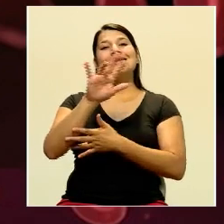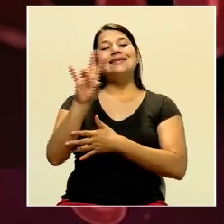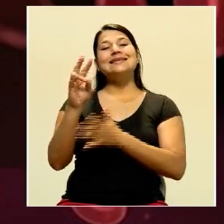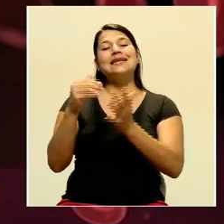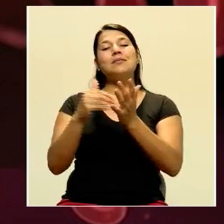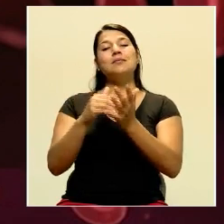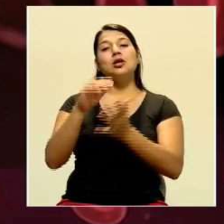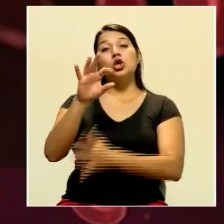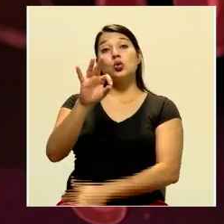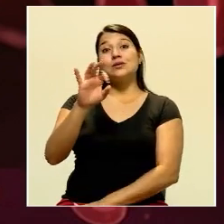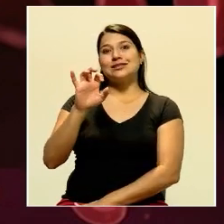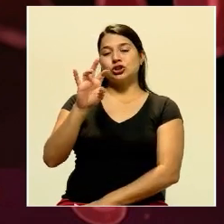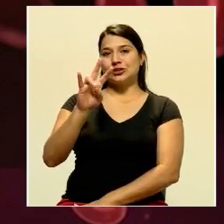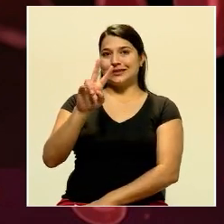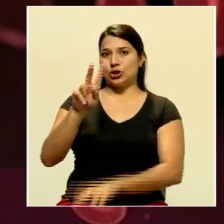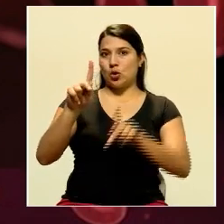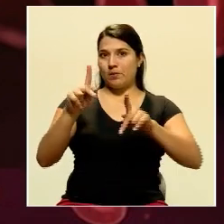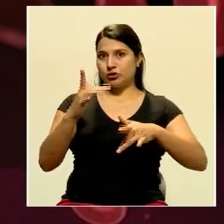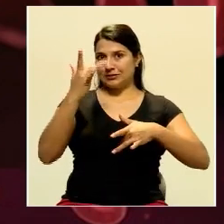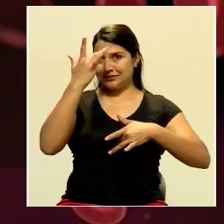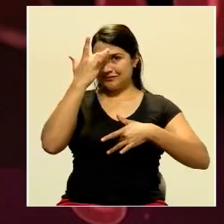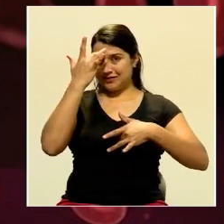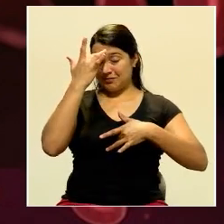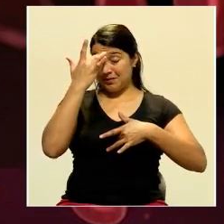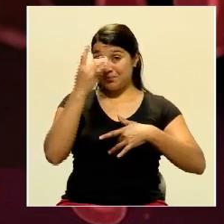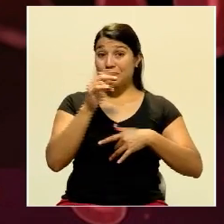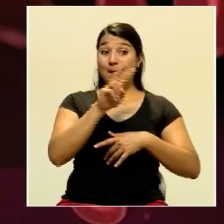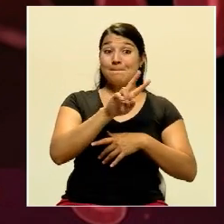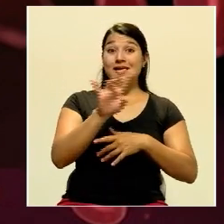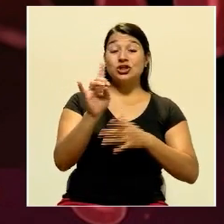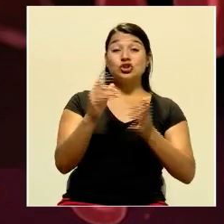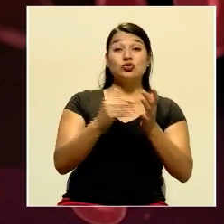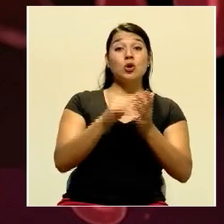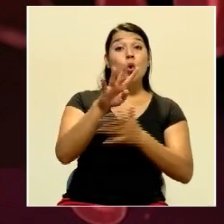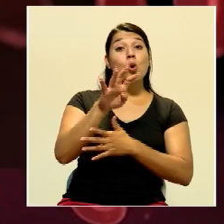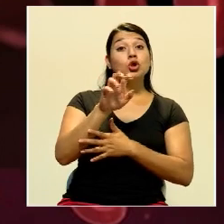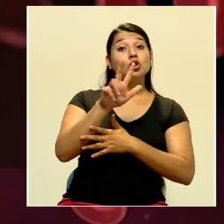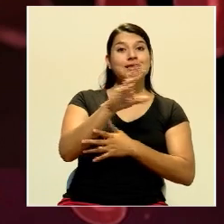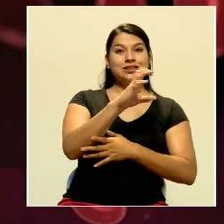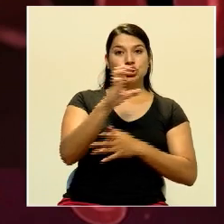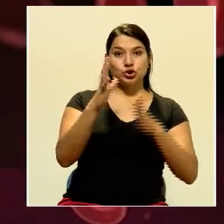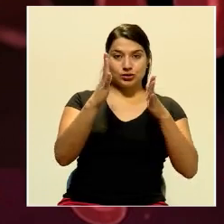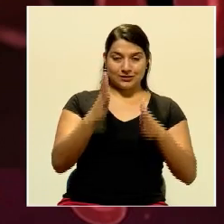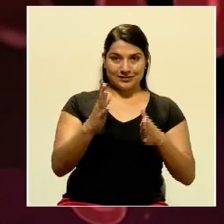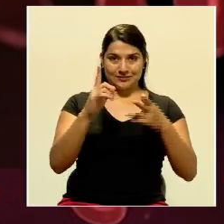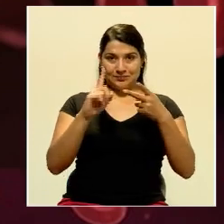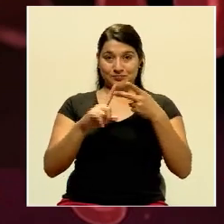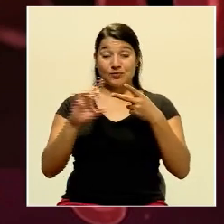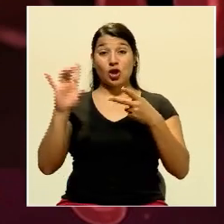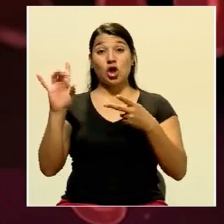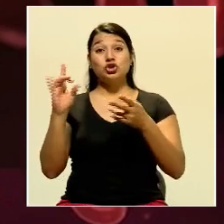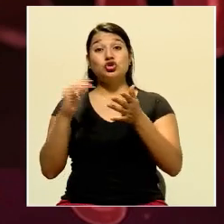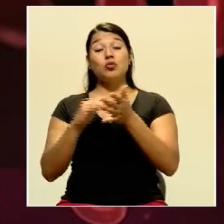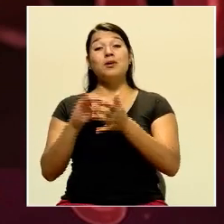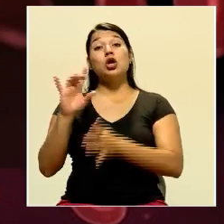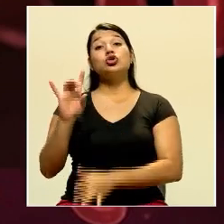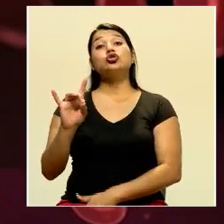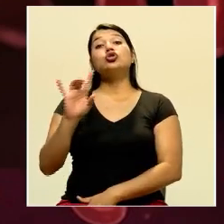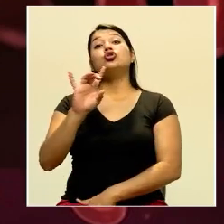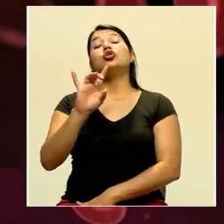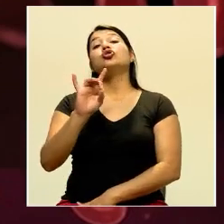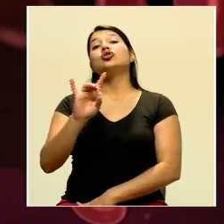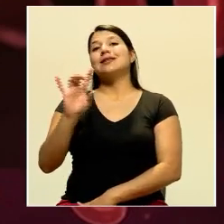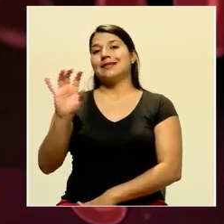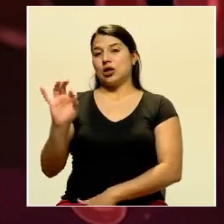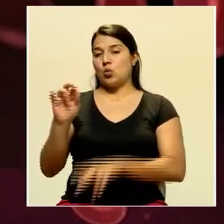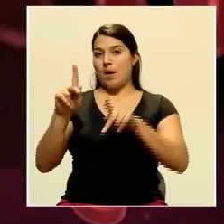37.292 casos confirmados, de los cuales 28.403 son costarricenses y